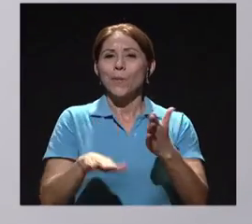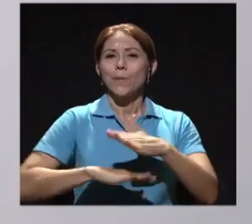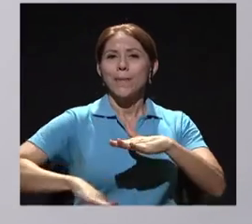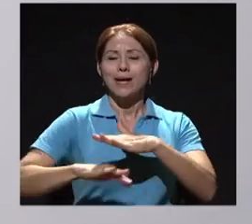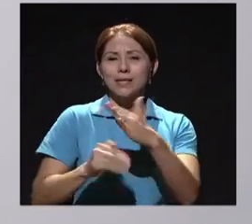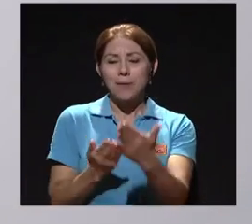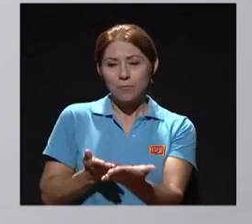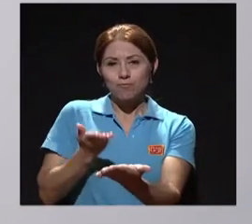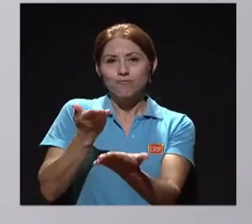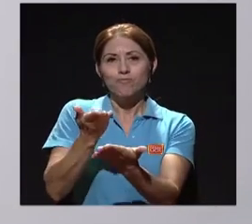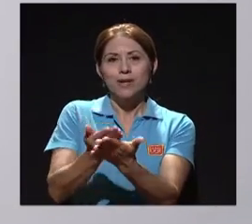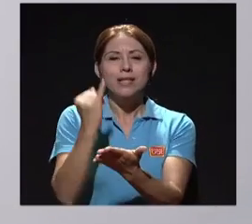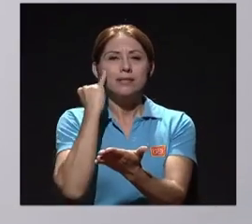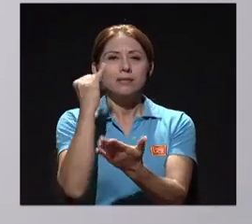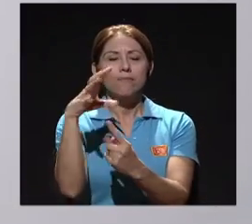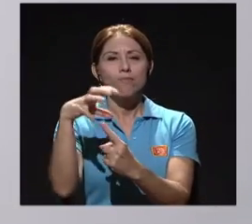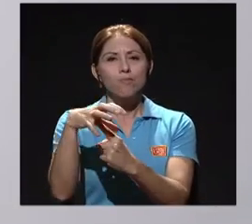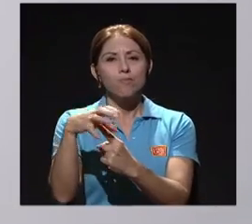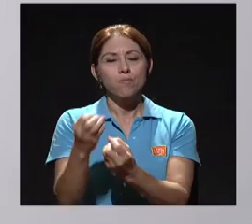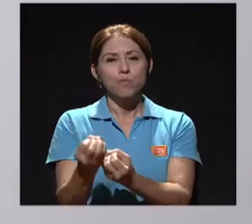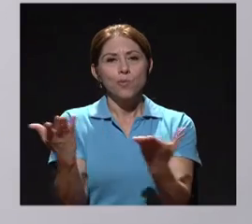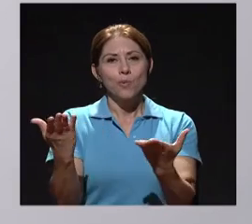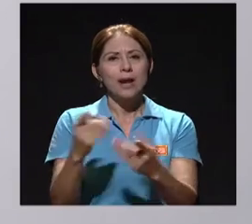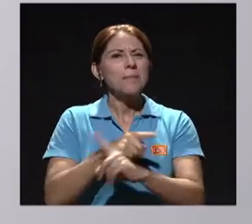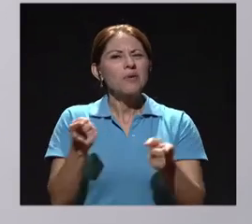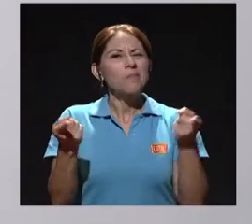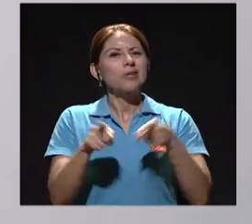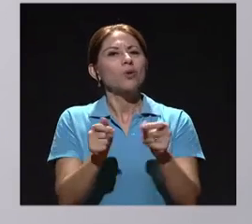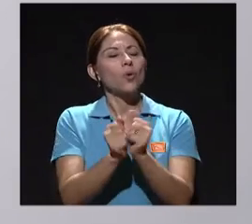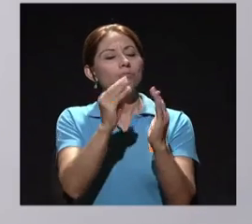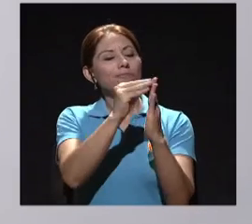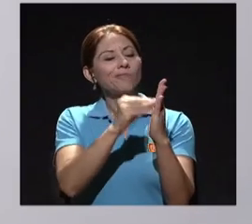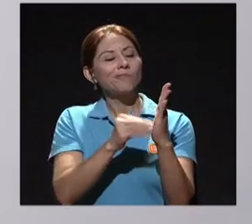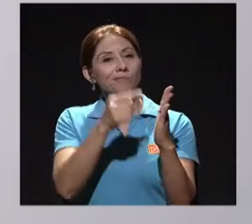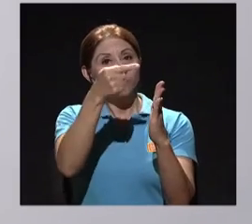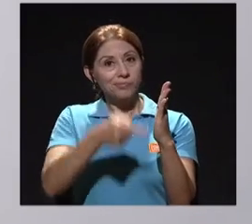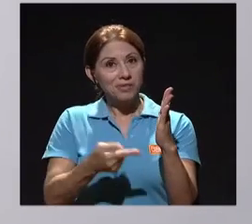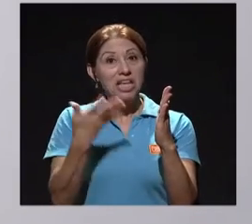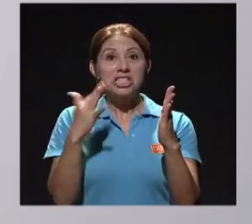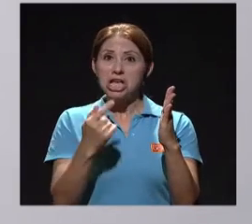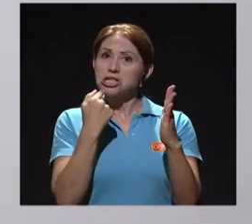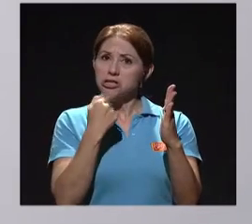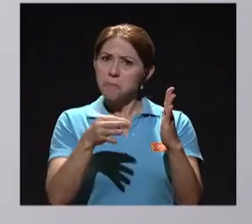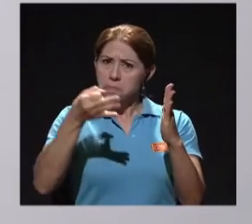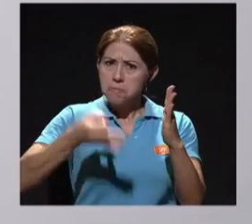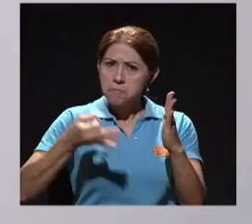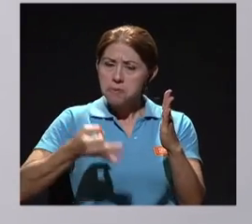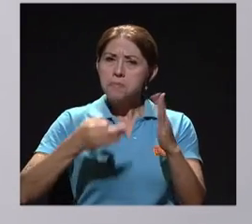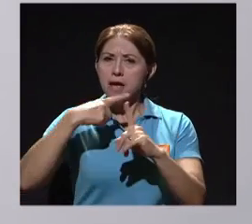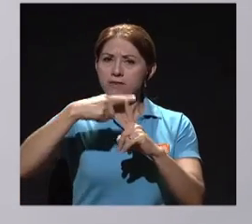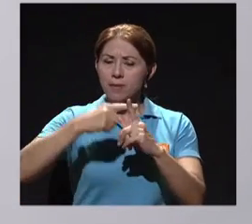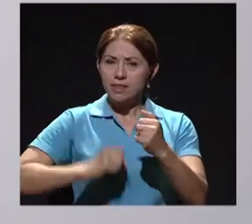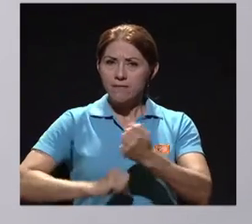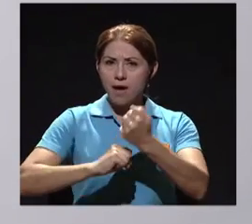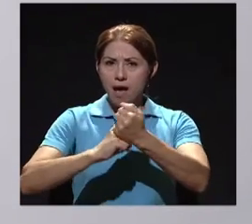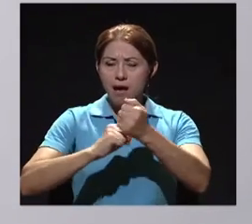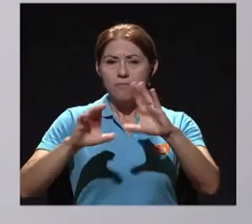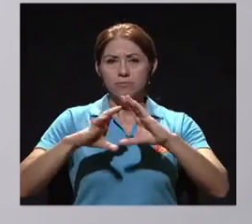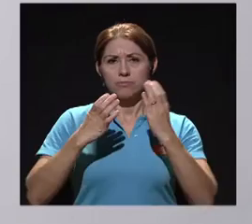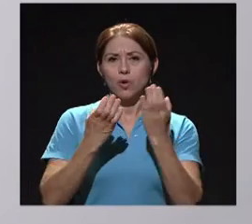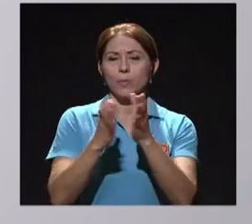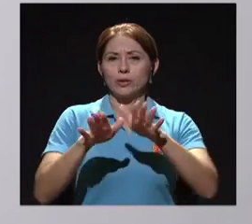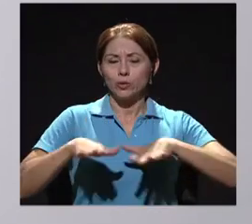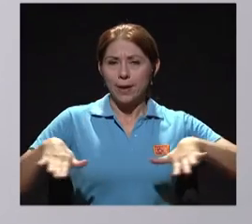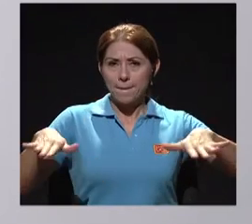pero qué pasó con ese texto que apenas y también afirmativamente en que fue un texto que en la comisión de ambiente